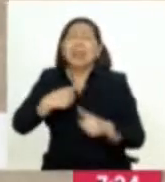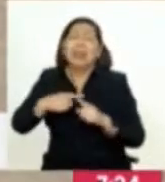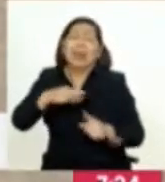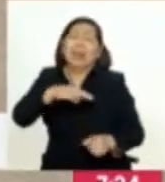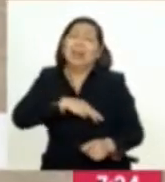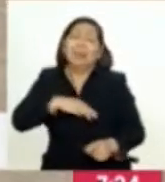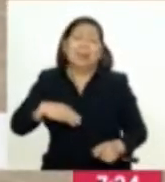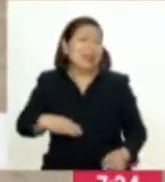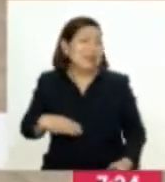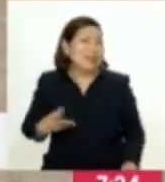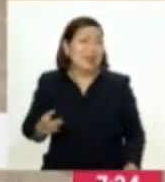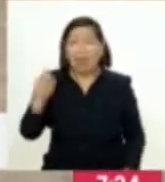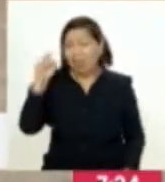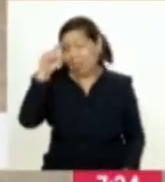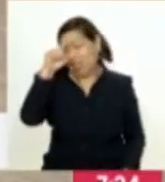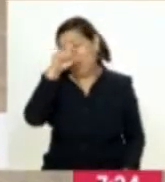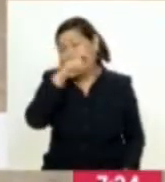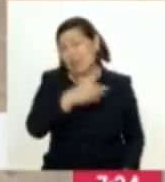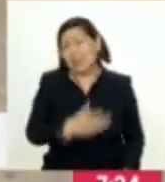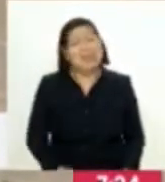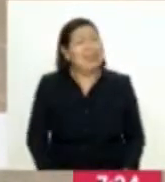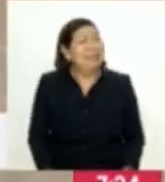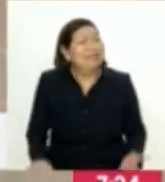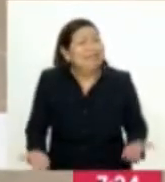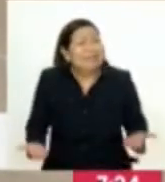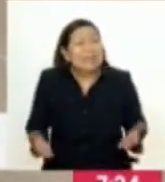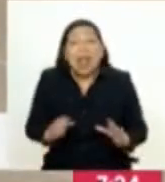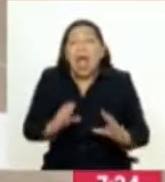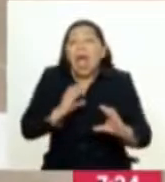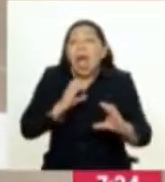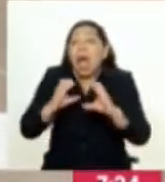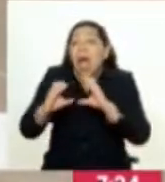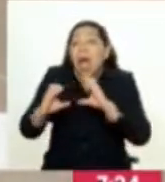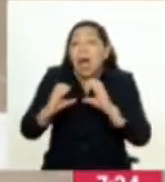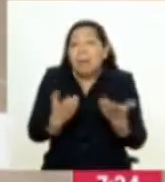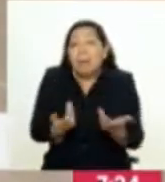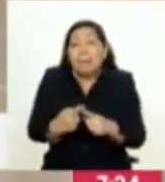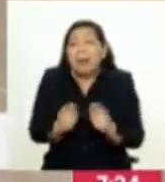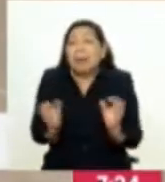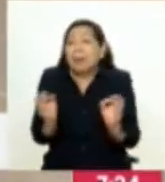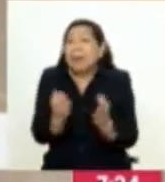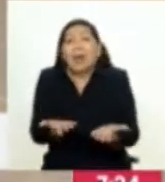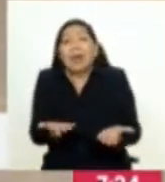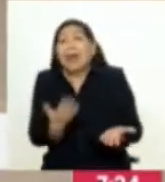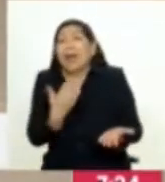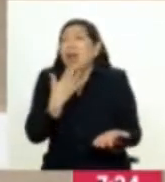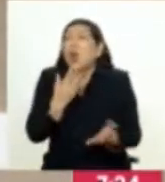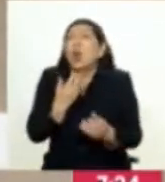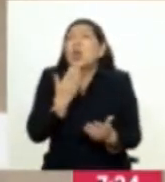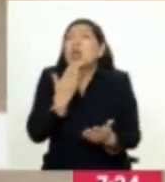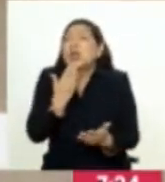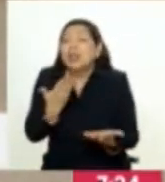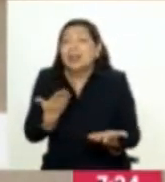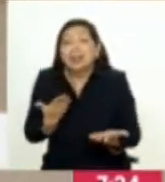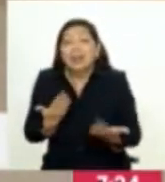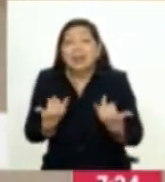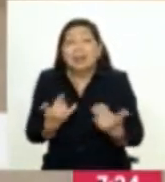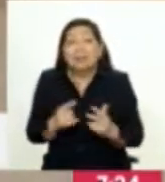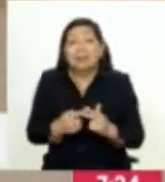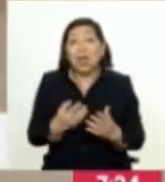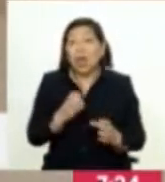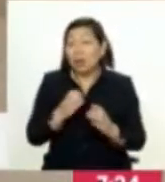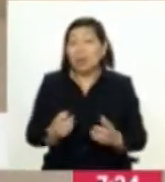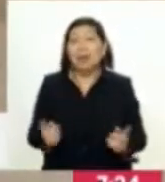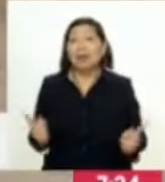muy difícil, ¿no?, sostener, ¿no?, un diálogo cuando el interlocutor cambia. Ok, pero al margen de eso, ¿ha habido...? Es como si estuviéramos empezando